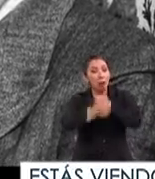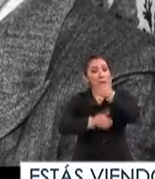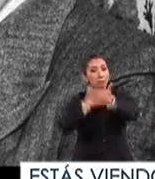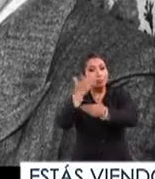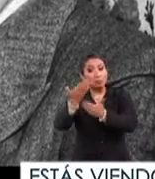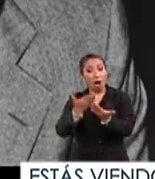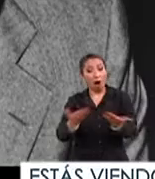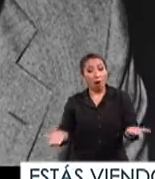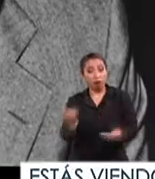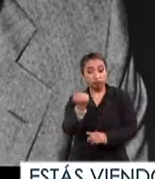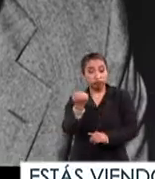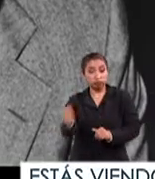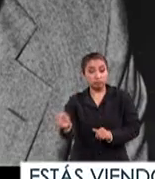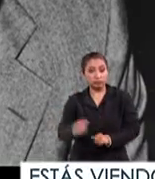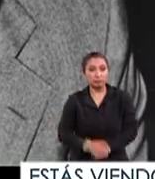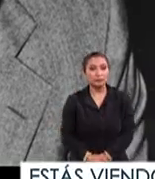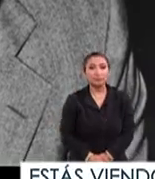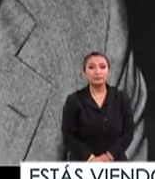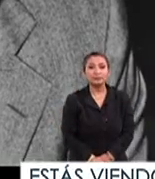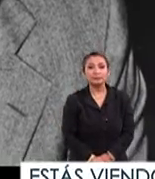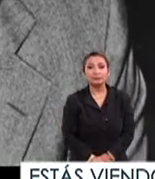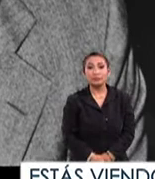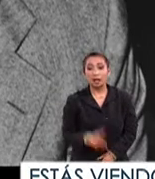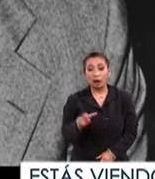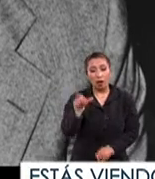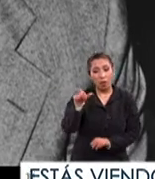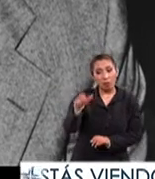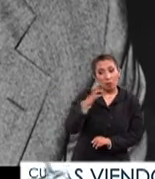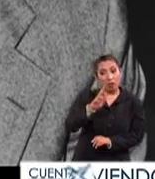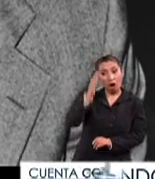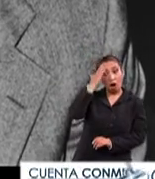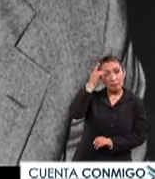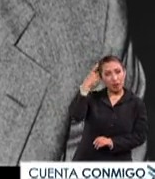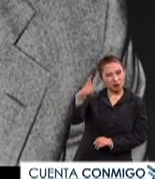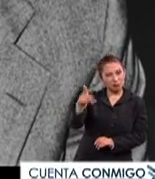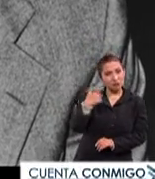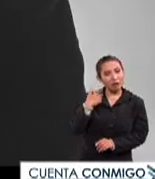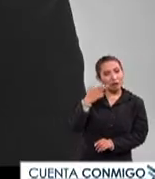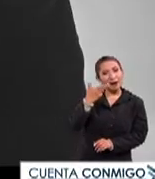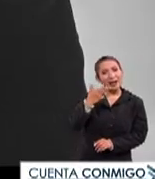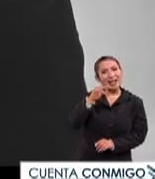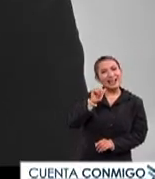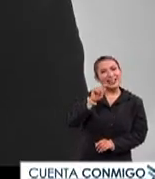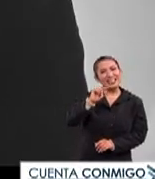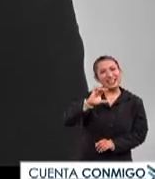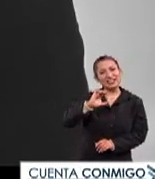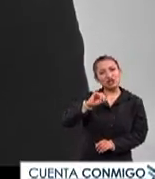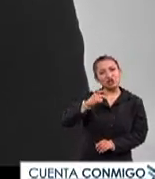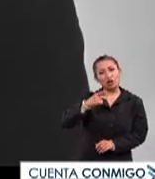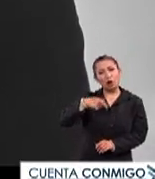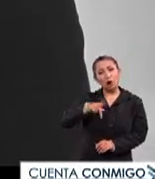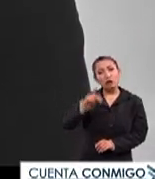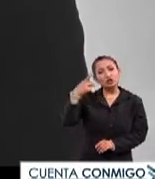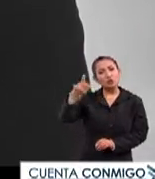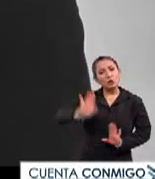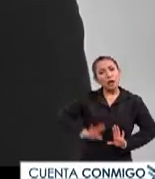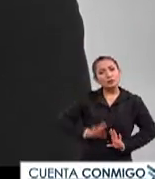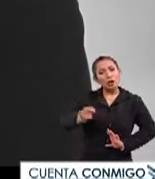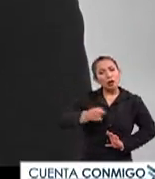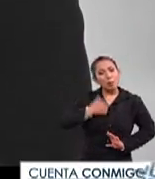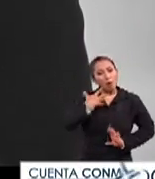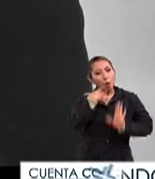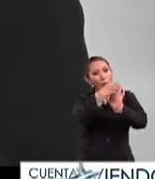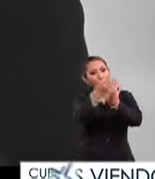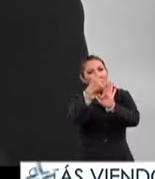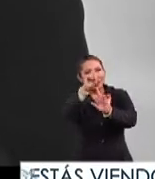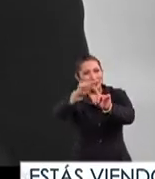en la leyenda que es hasta ahora. Tan distintivo y reconocible es la presencia de Hitchcock en el cine que su estilo fue la inspiración